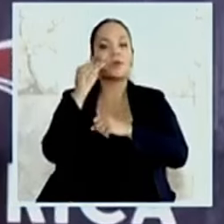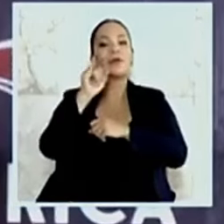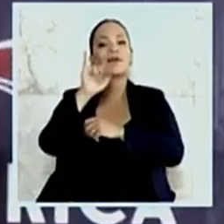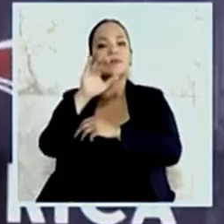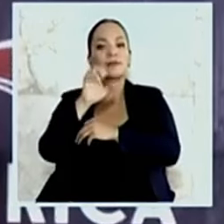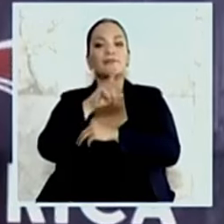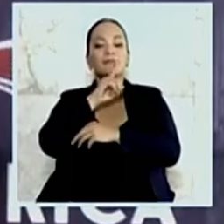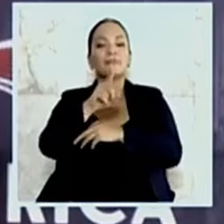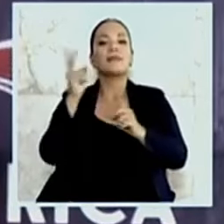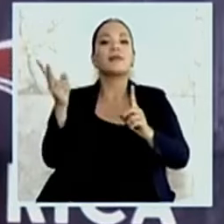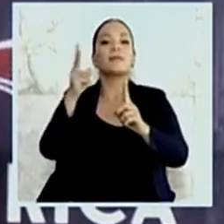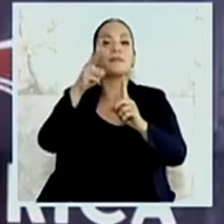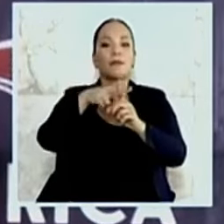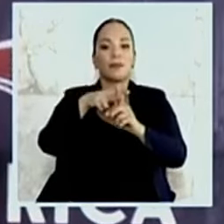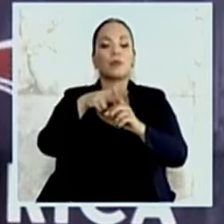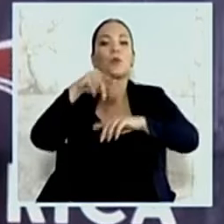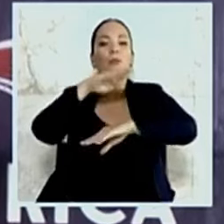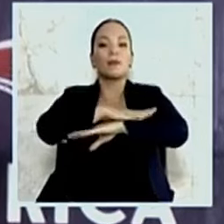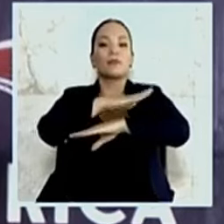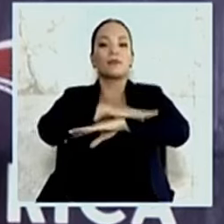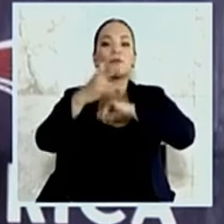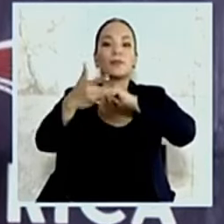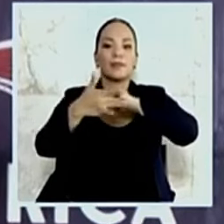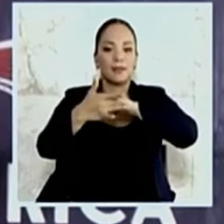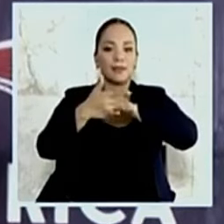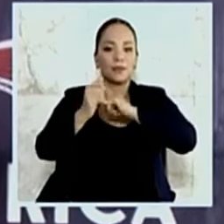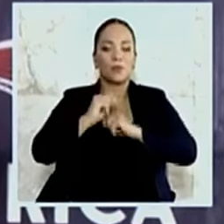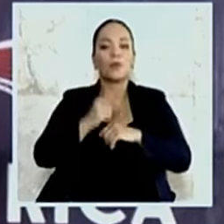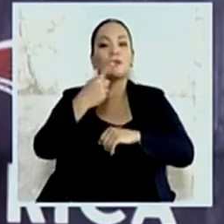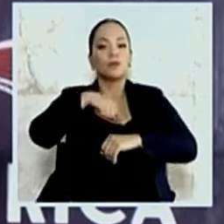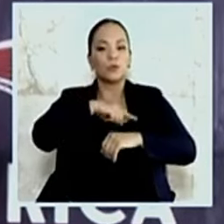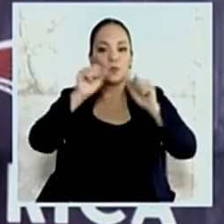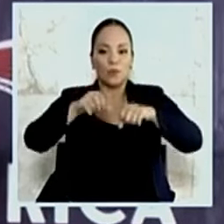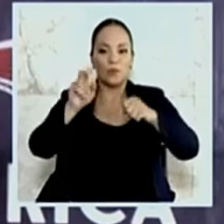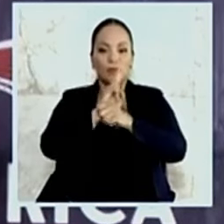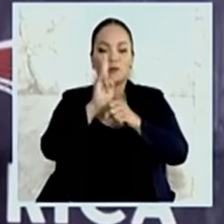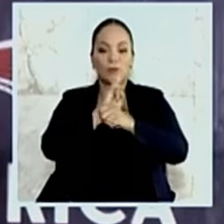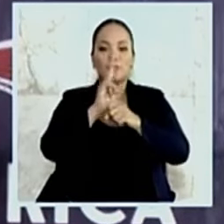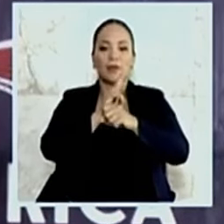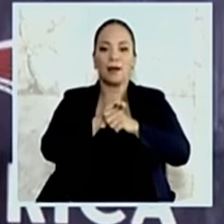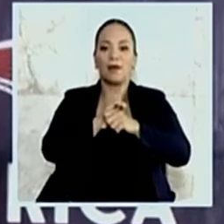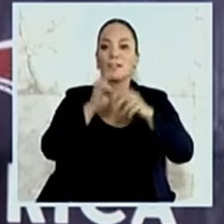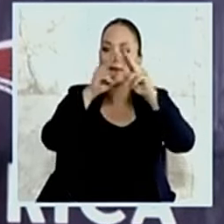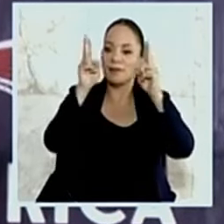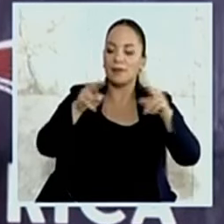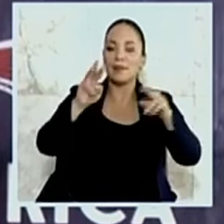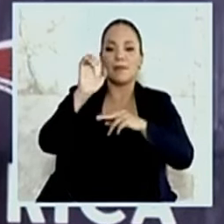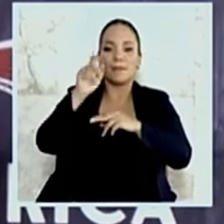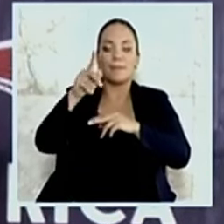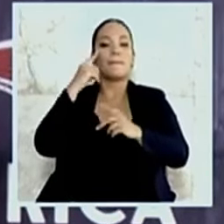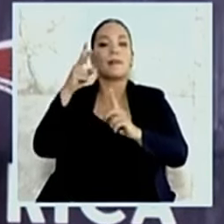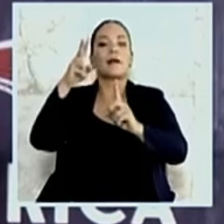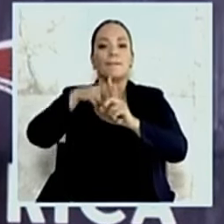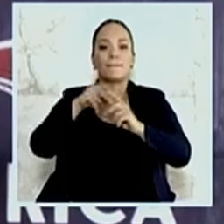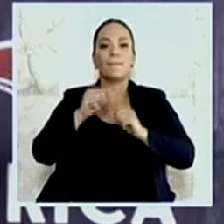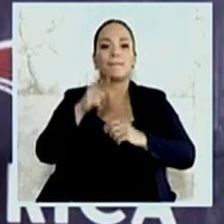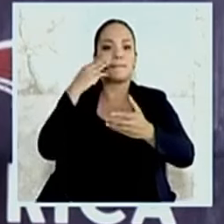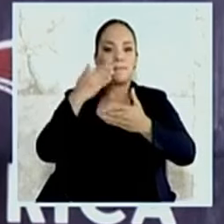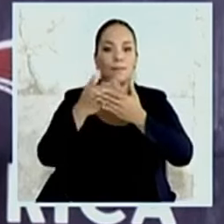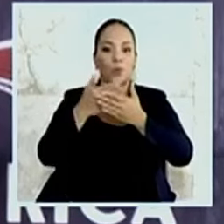aquí? Que se pudo hacer la prueba nacional estandarizada de manera electrónica. ¿Y por qué se pudo hacer? Porque el ICE